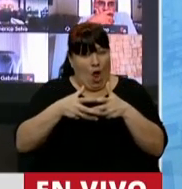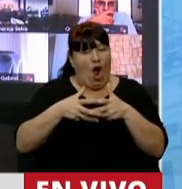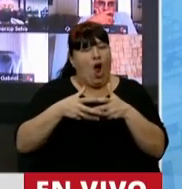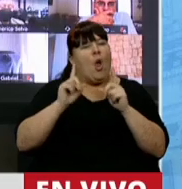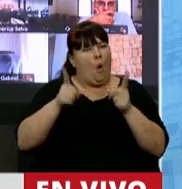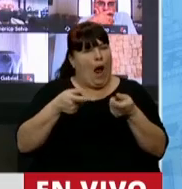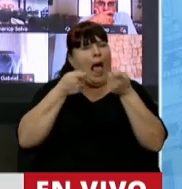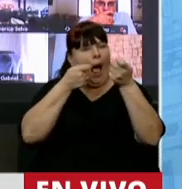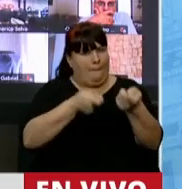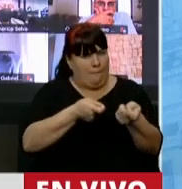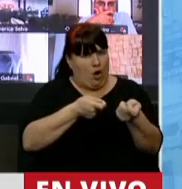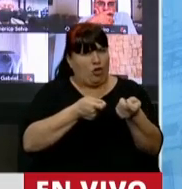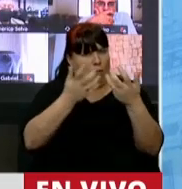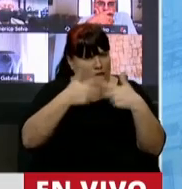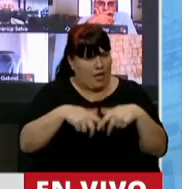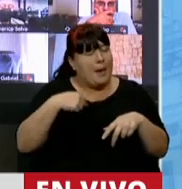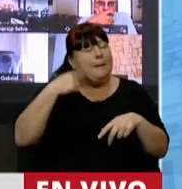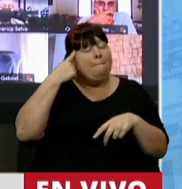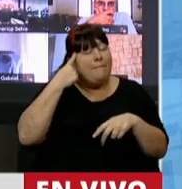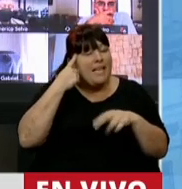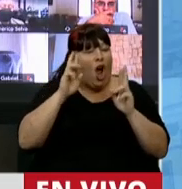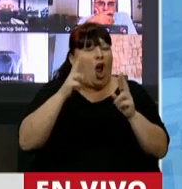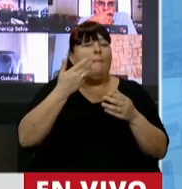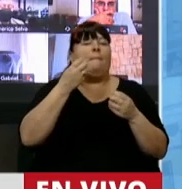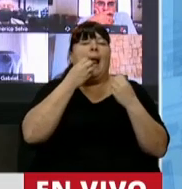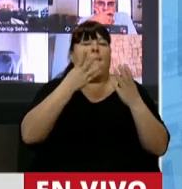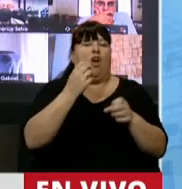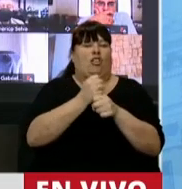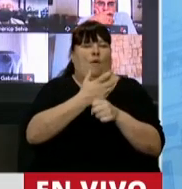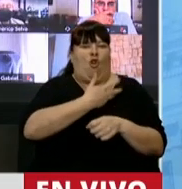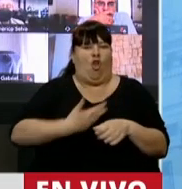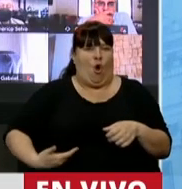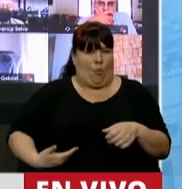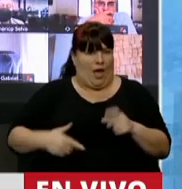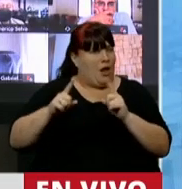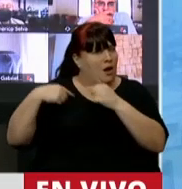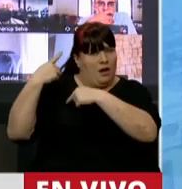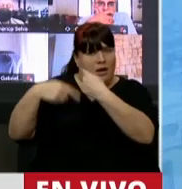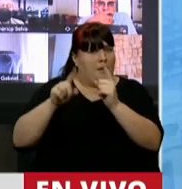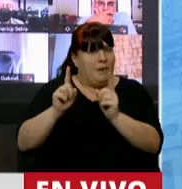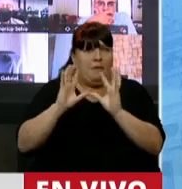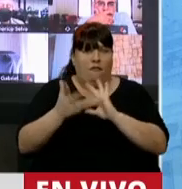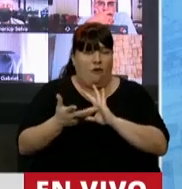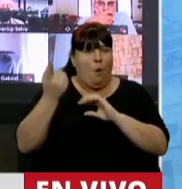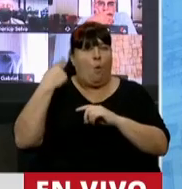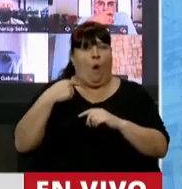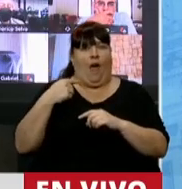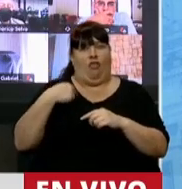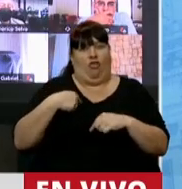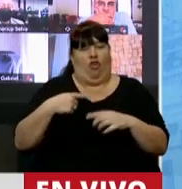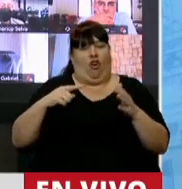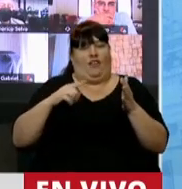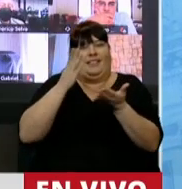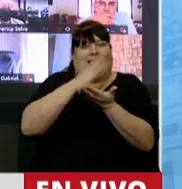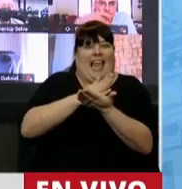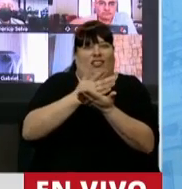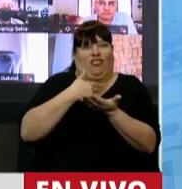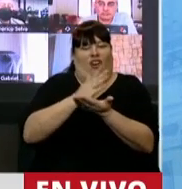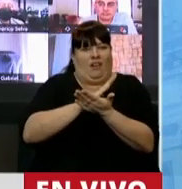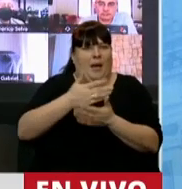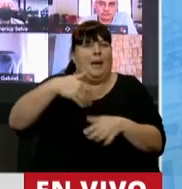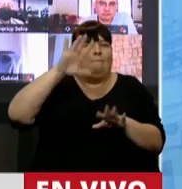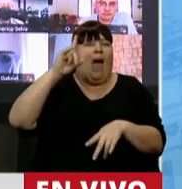vamos a acompañar apostando a la gobernabilidad, como venimos haciendo desde este par de centros que estamos parados